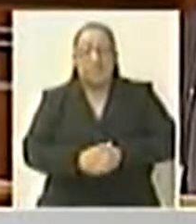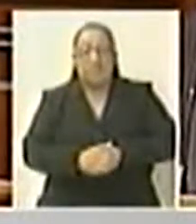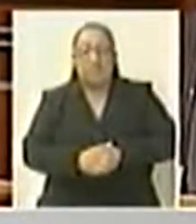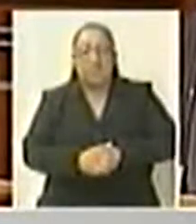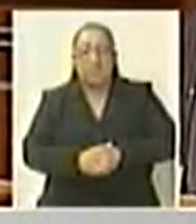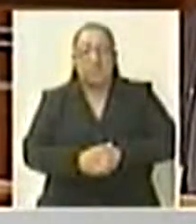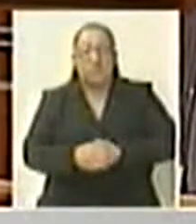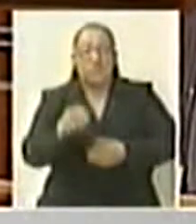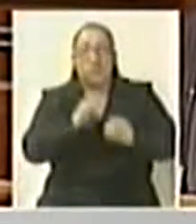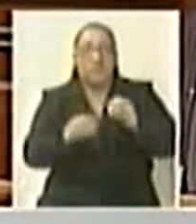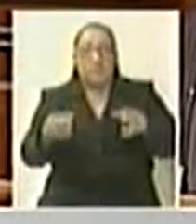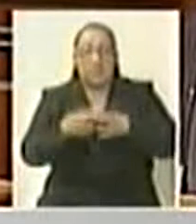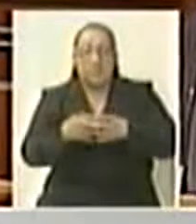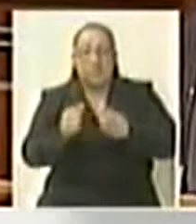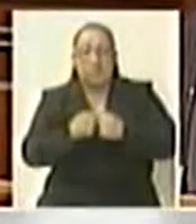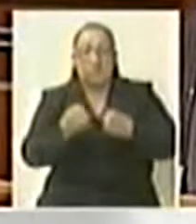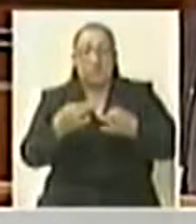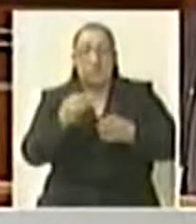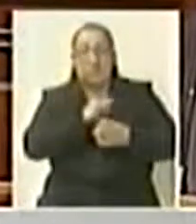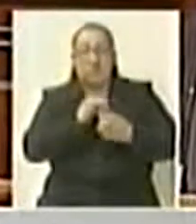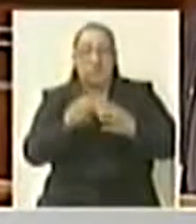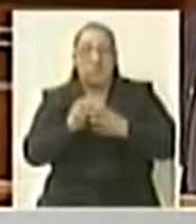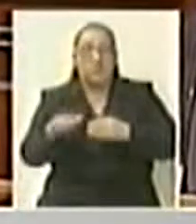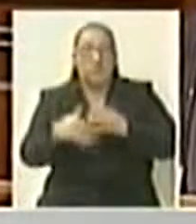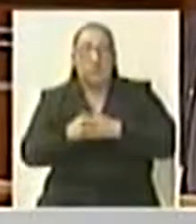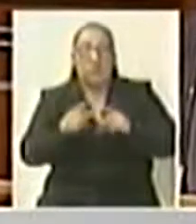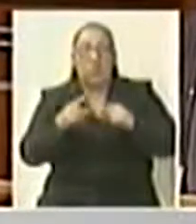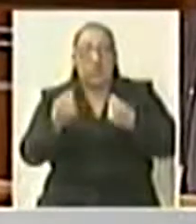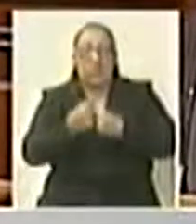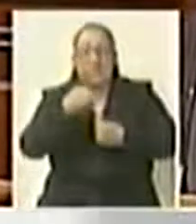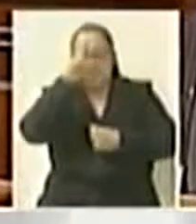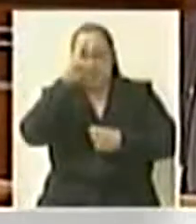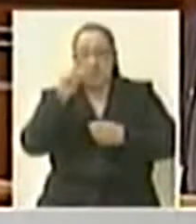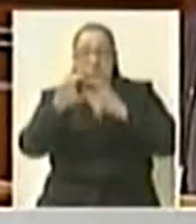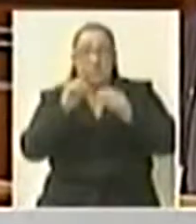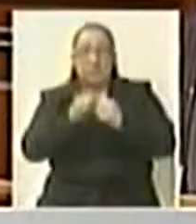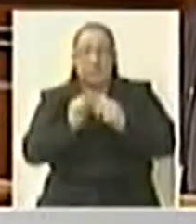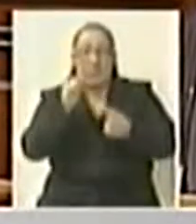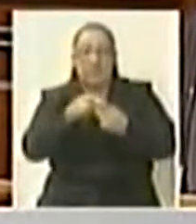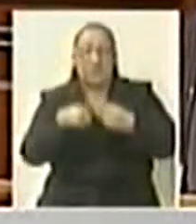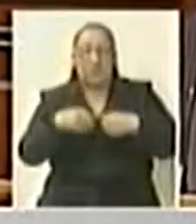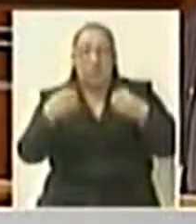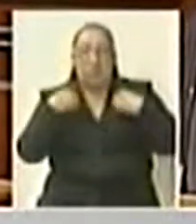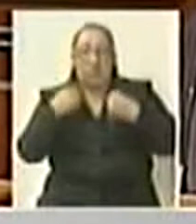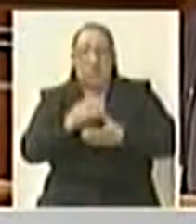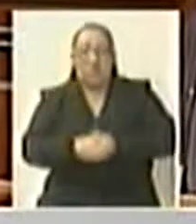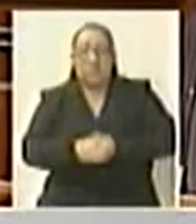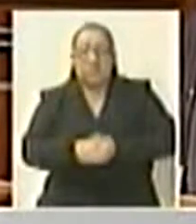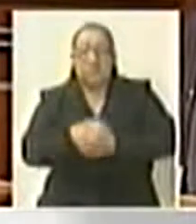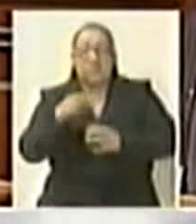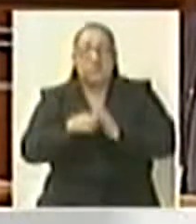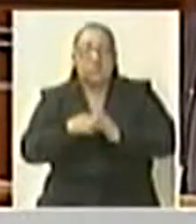que aglutina a varios gremios pesqueros de todo el litoral, y en comunicación llegada a mi despacho,